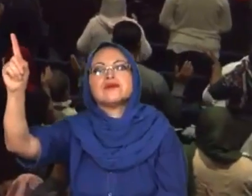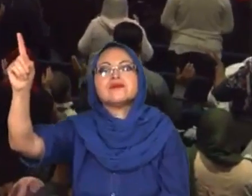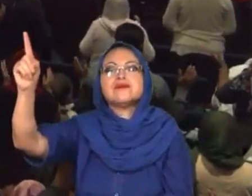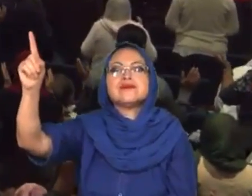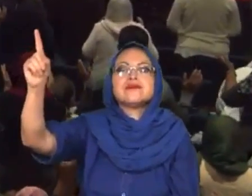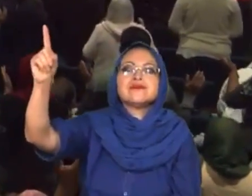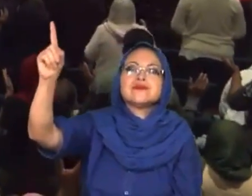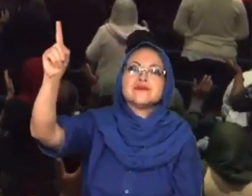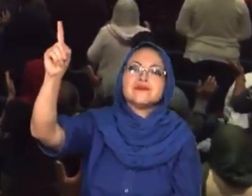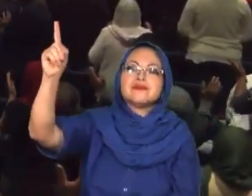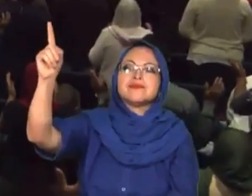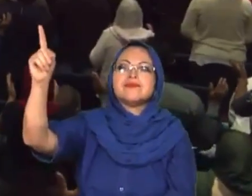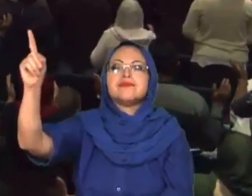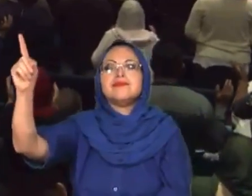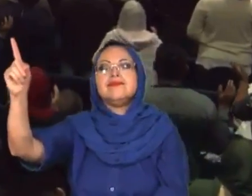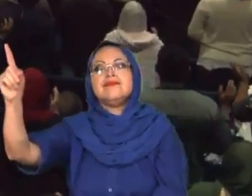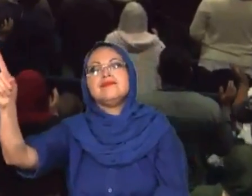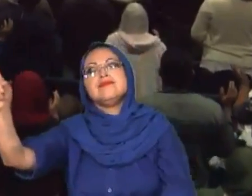Señor.